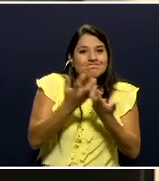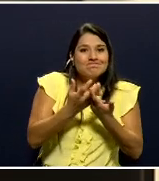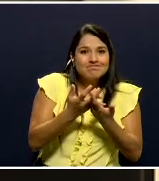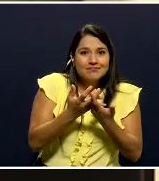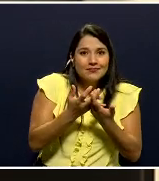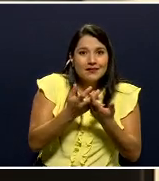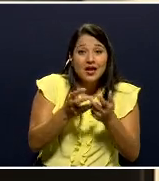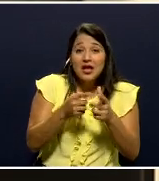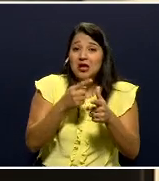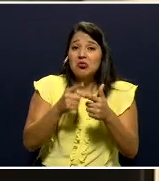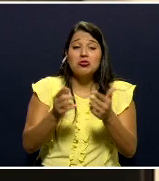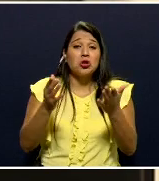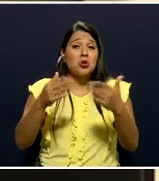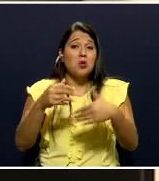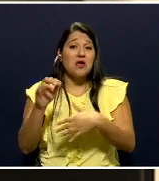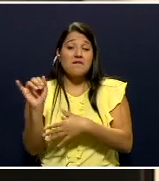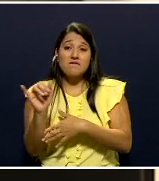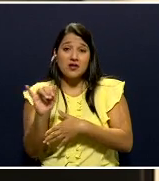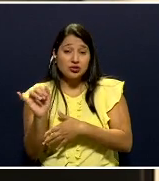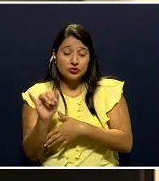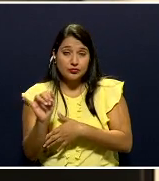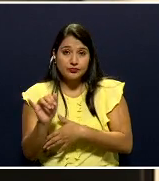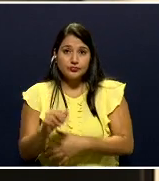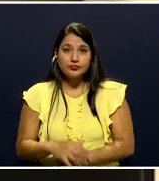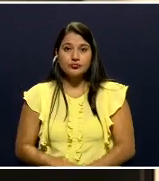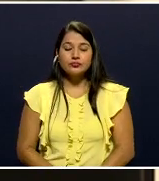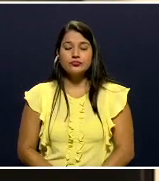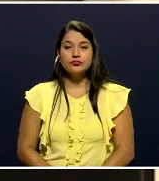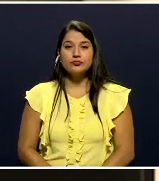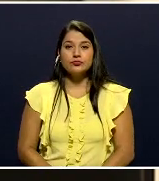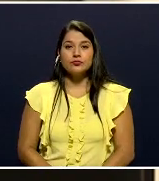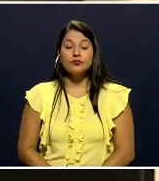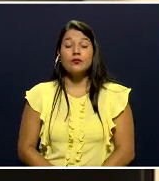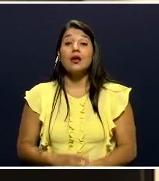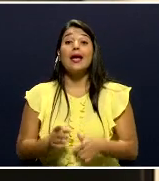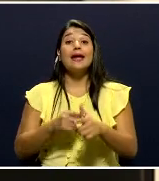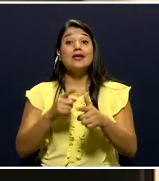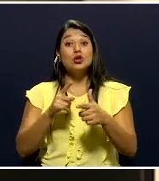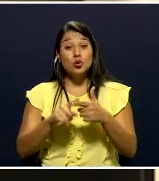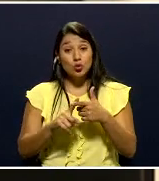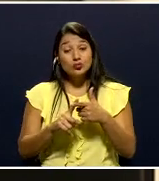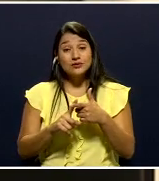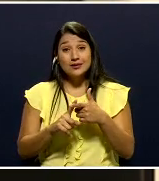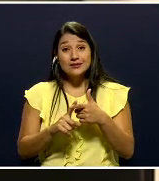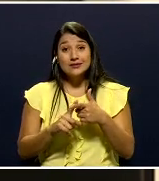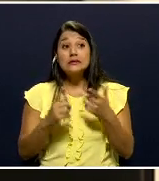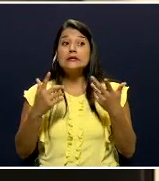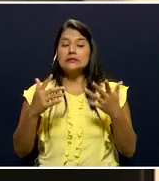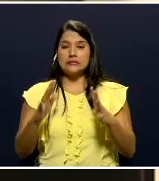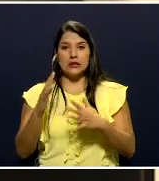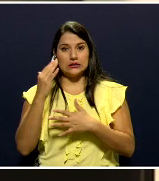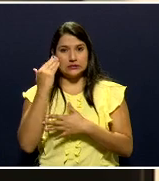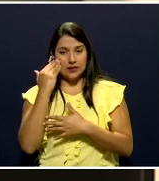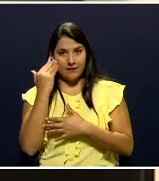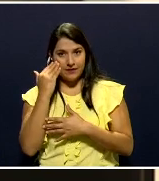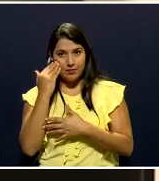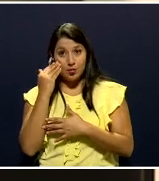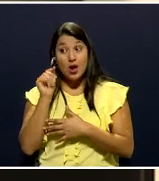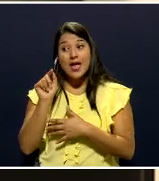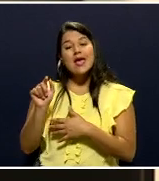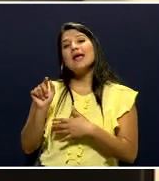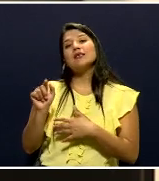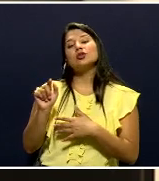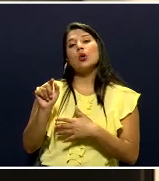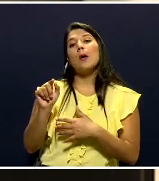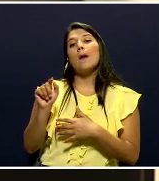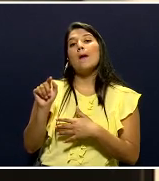no causa infecciones en las partes más bajas del tracto respiratorio. En este caso en particular, entonces, se sabe ya que estos receptores